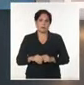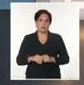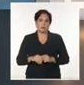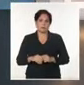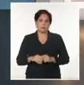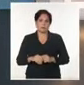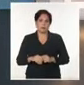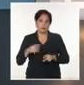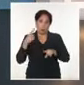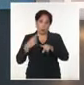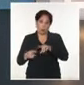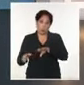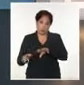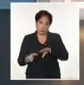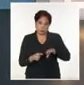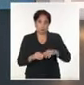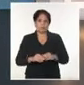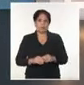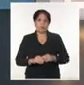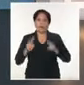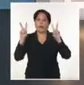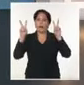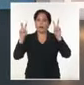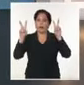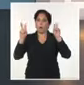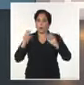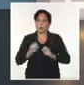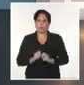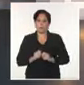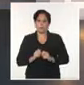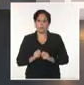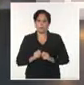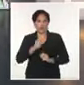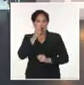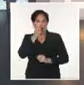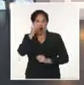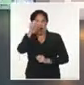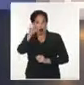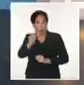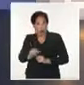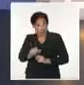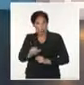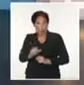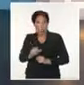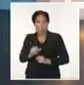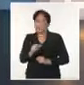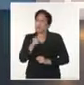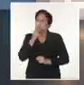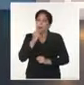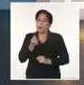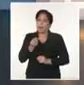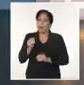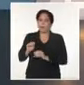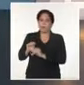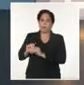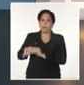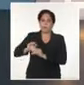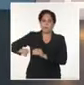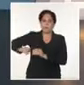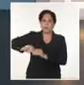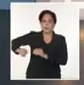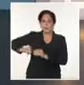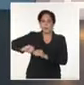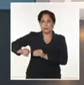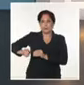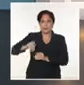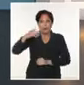Abro comillas porque es una frase textual. Bob Menéndez es un hombre sobornable. Con esas palabras, el